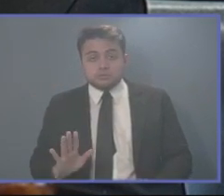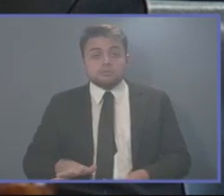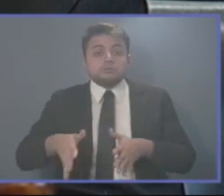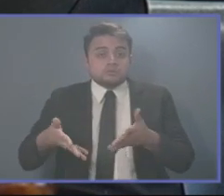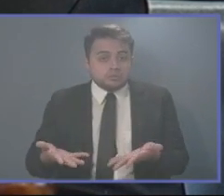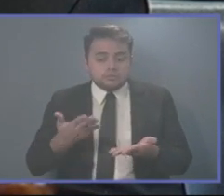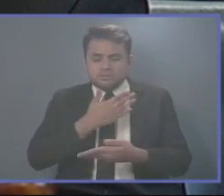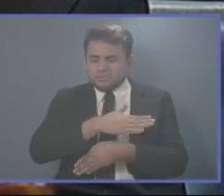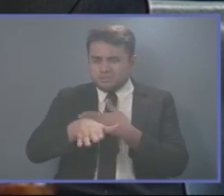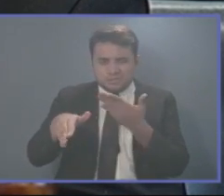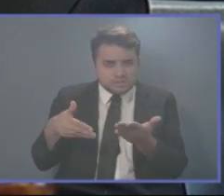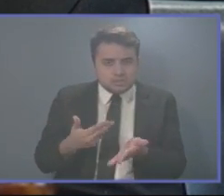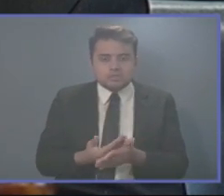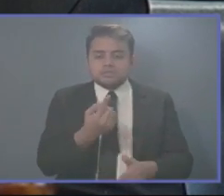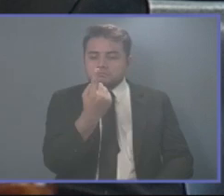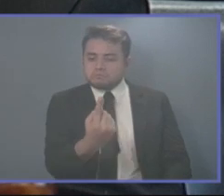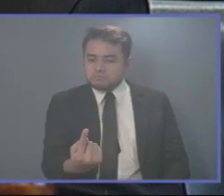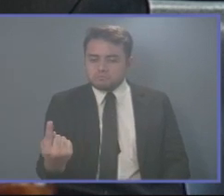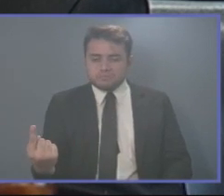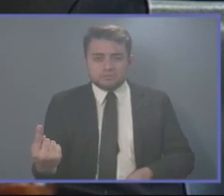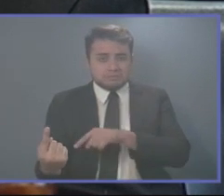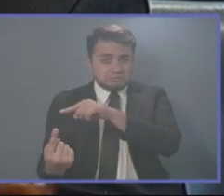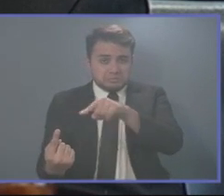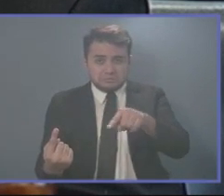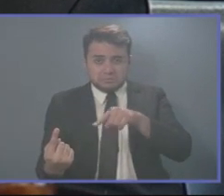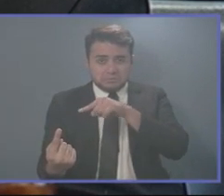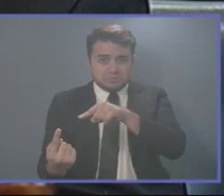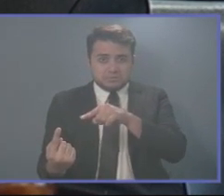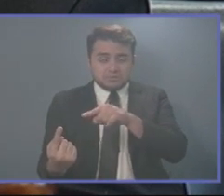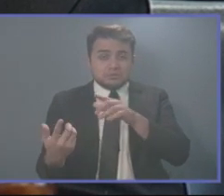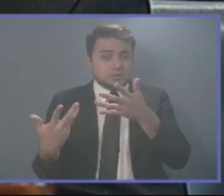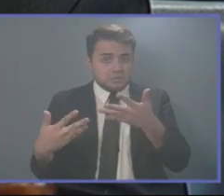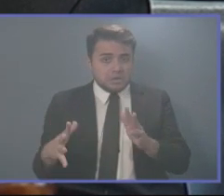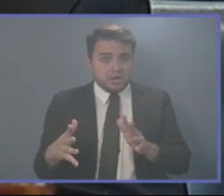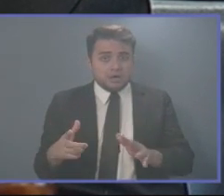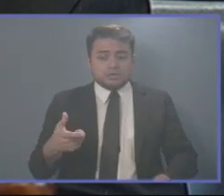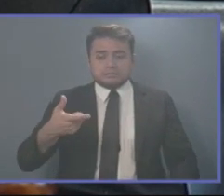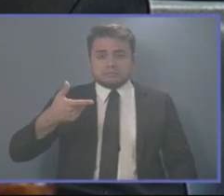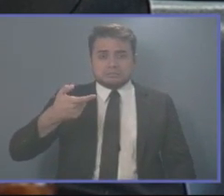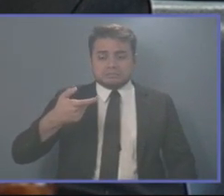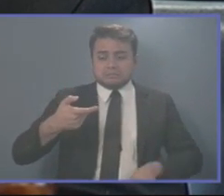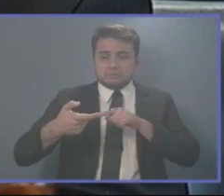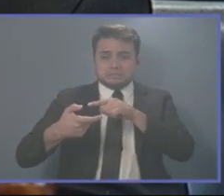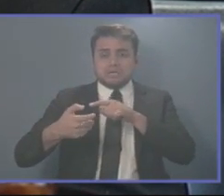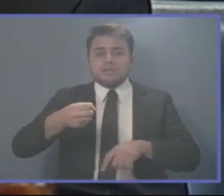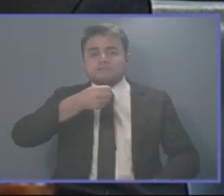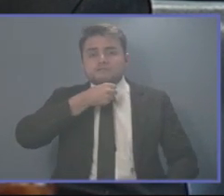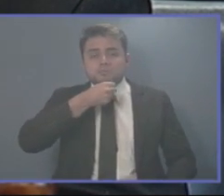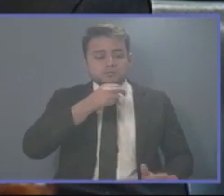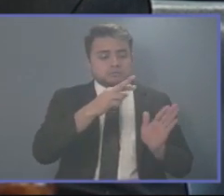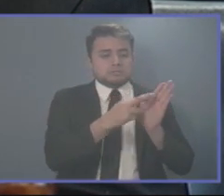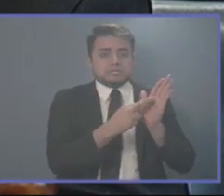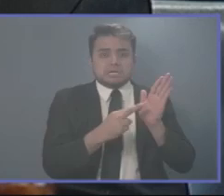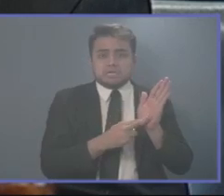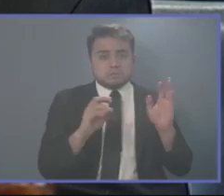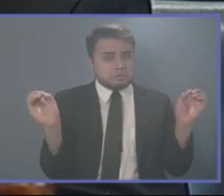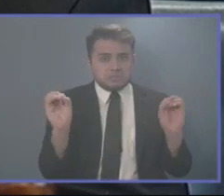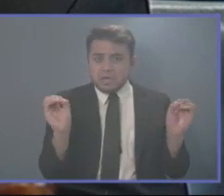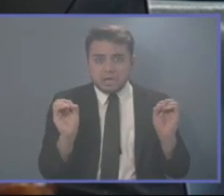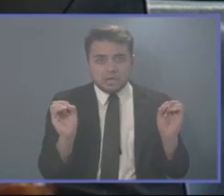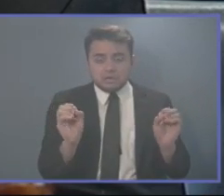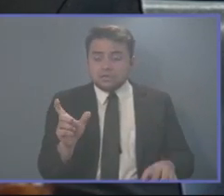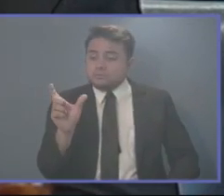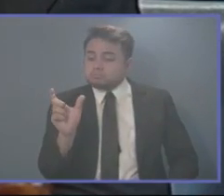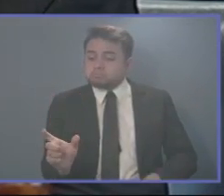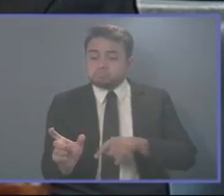que no poseen que poseen armas de fuego sin registrar y no poseen documentos de propiedad